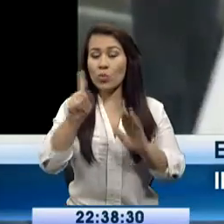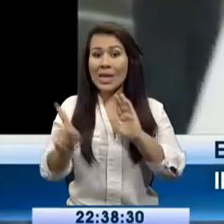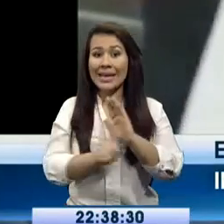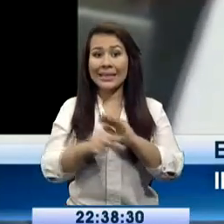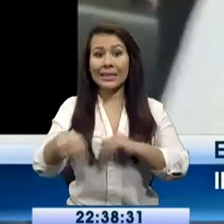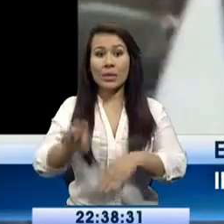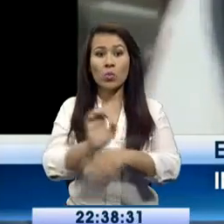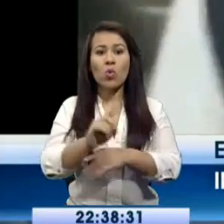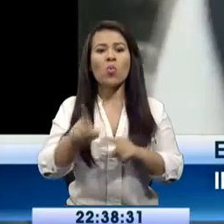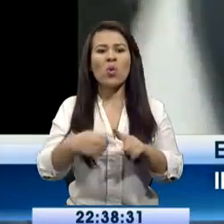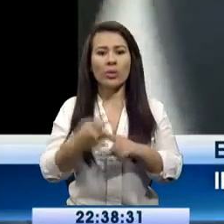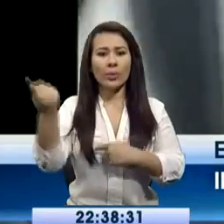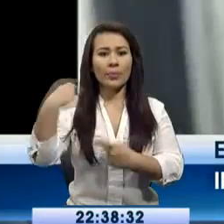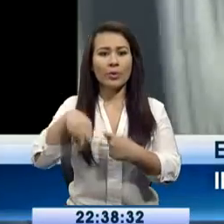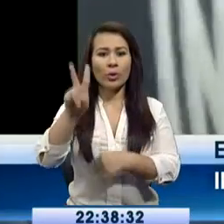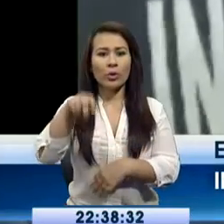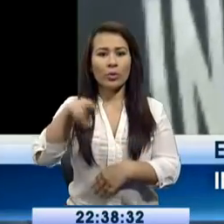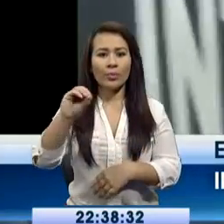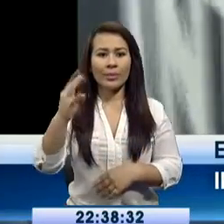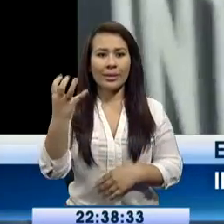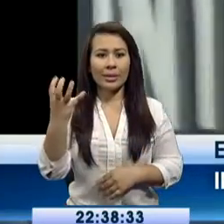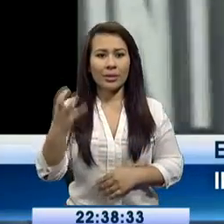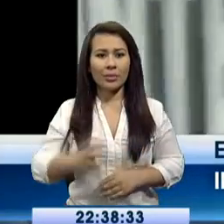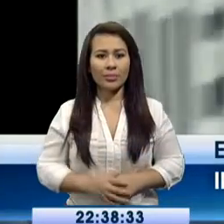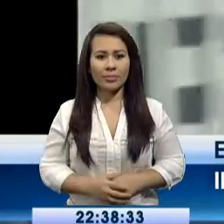desde el 2014.